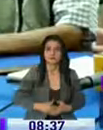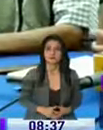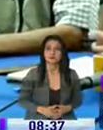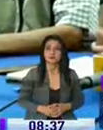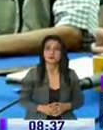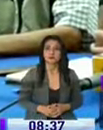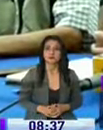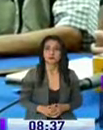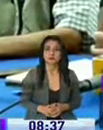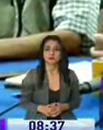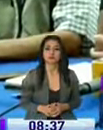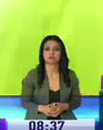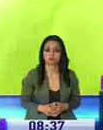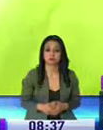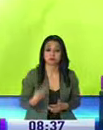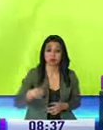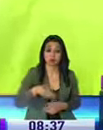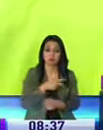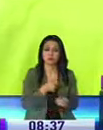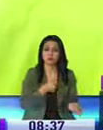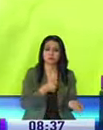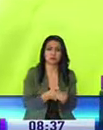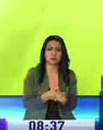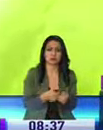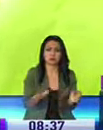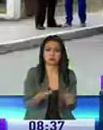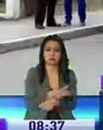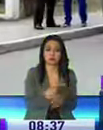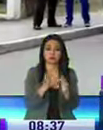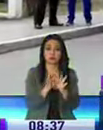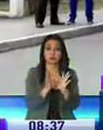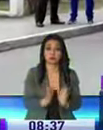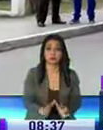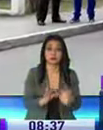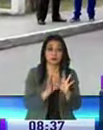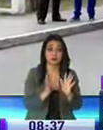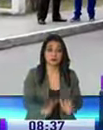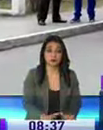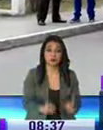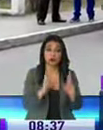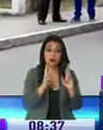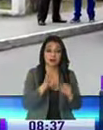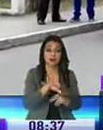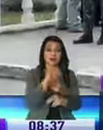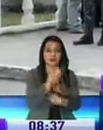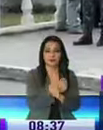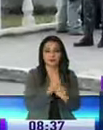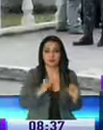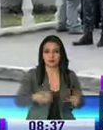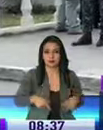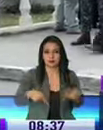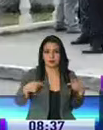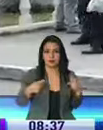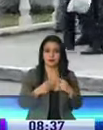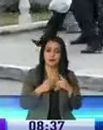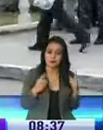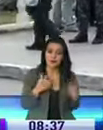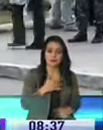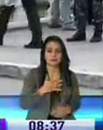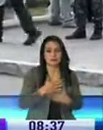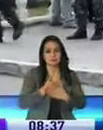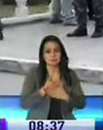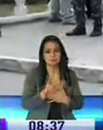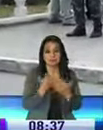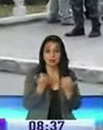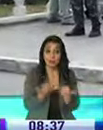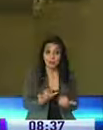el soporte para la búsqueda de estos compañeros con la esperanza de poderles encontrar con vida. Lamentablemente ya el día de hoy fue fruto de